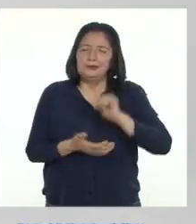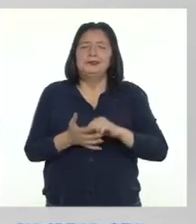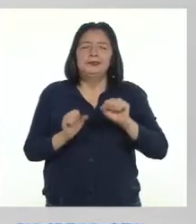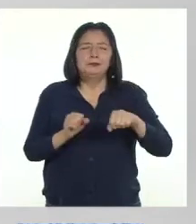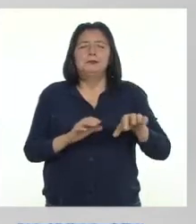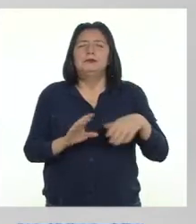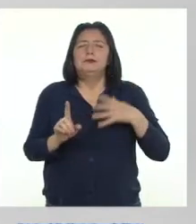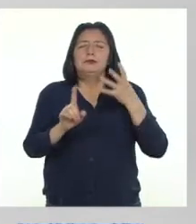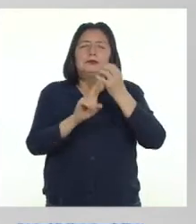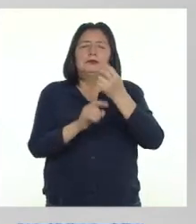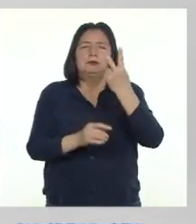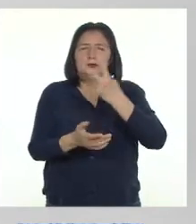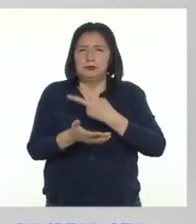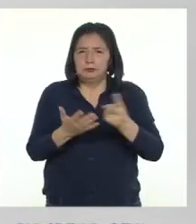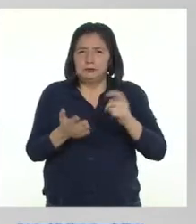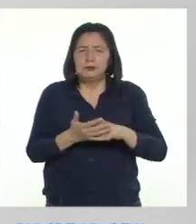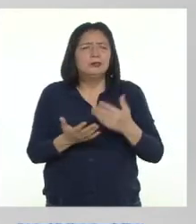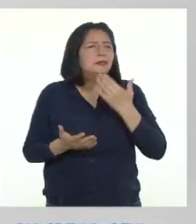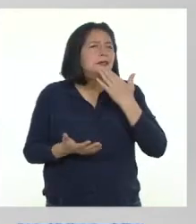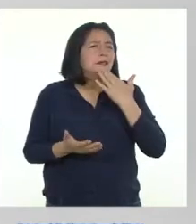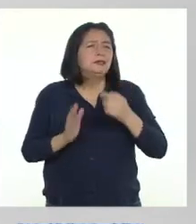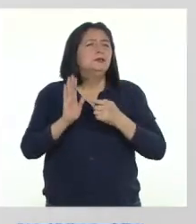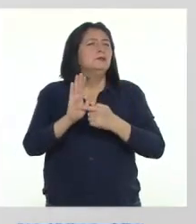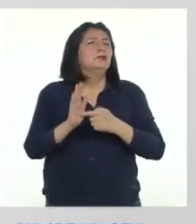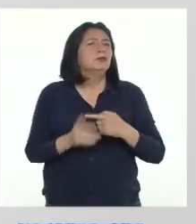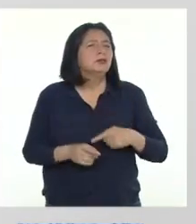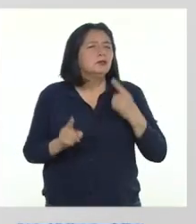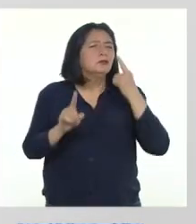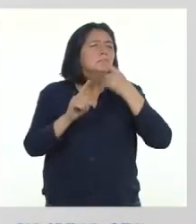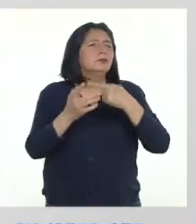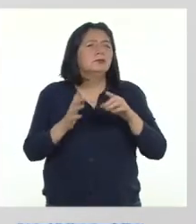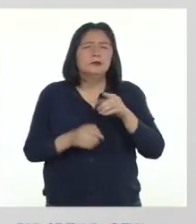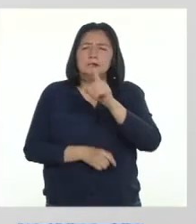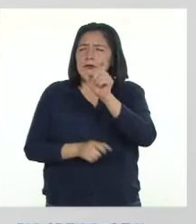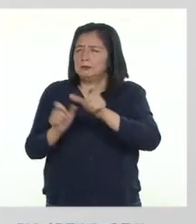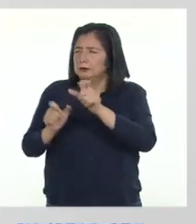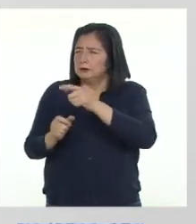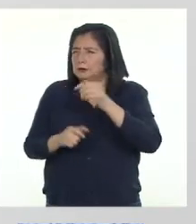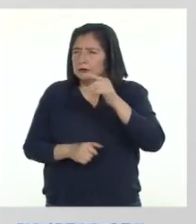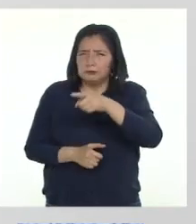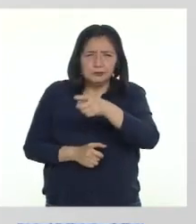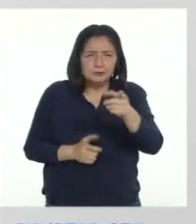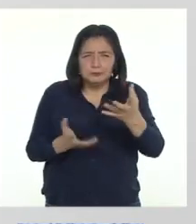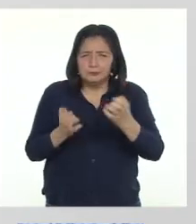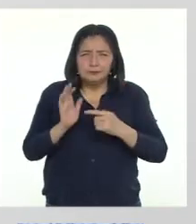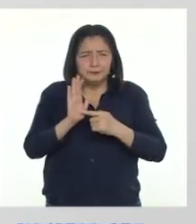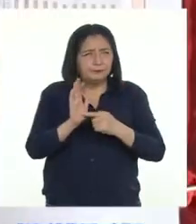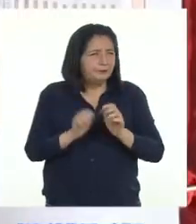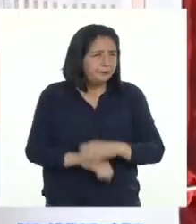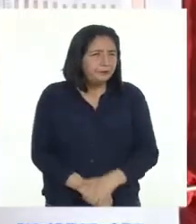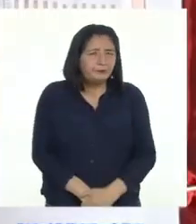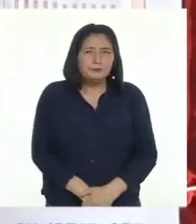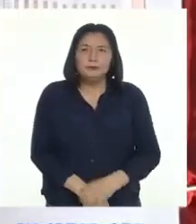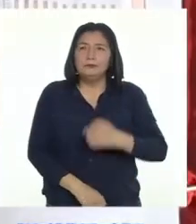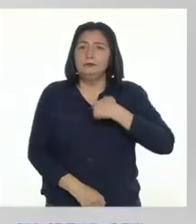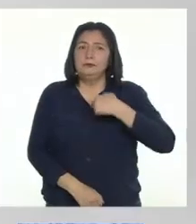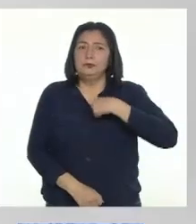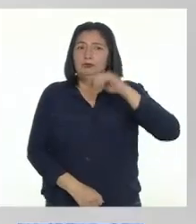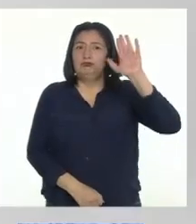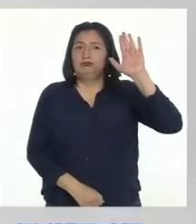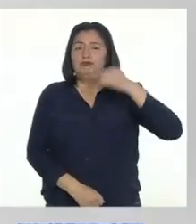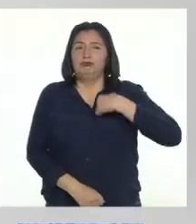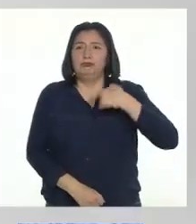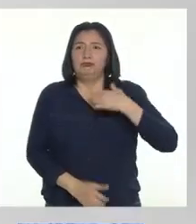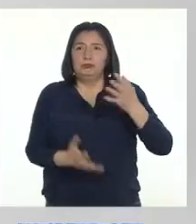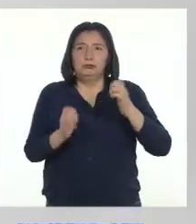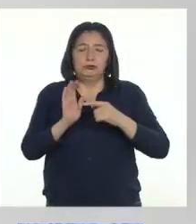2 semanas. ¿Quién quiere mostrar su reto de las 2 semanas? ¿Hay alguna persona por ahí que quiere enseñar su reto? Yo